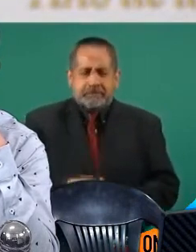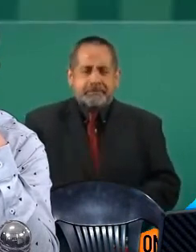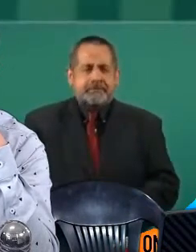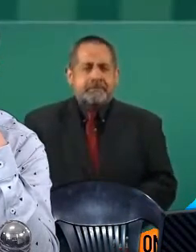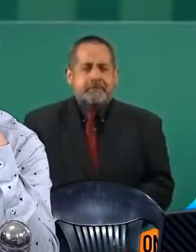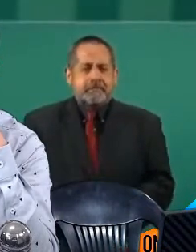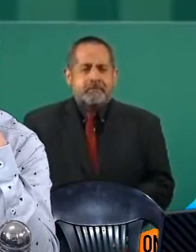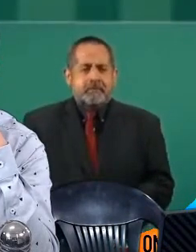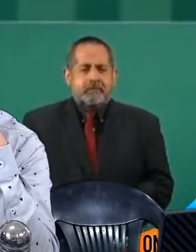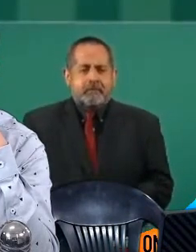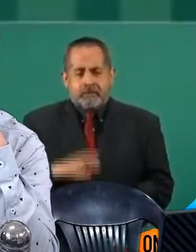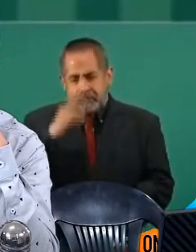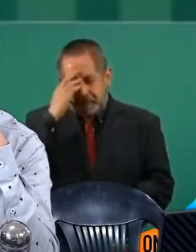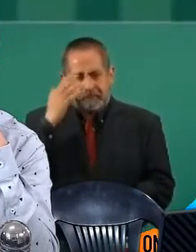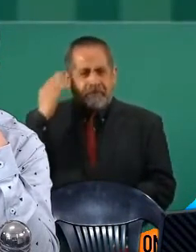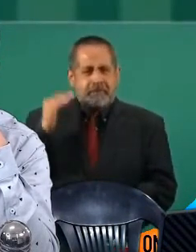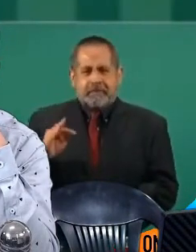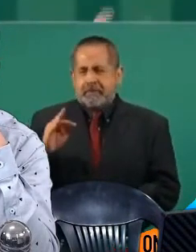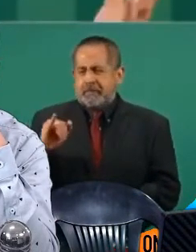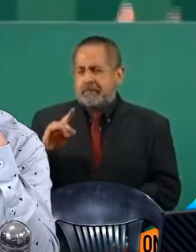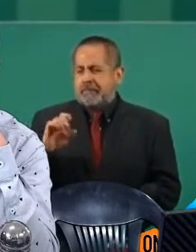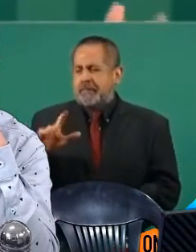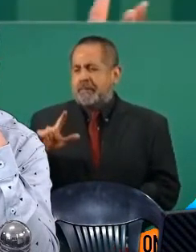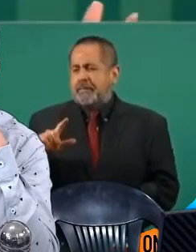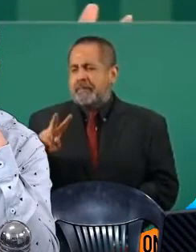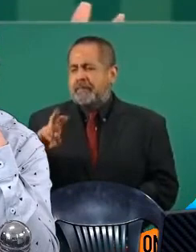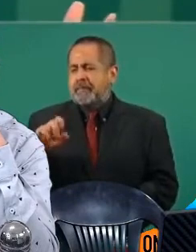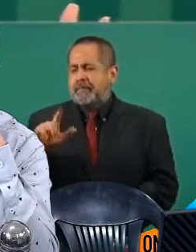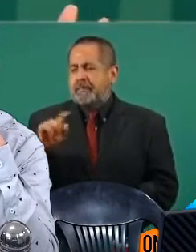Don Fidel Velázquez decía: soy charro, ¿y qué?